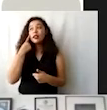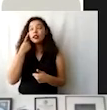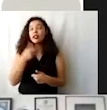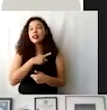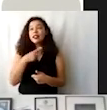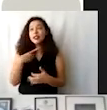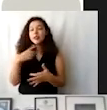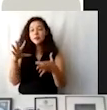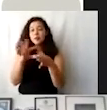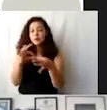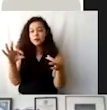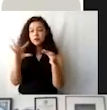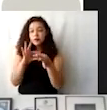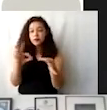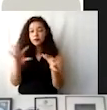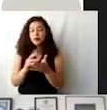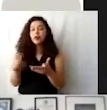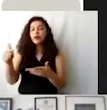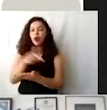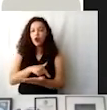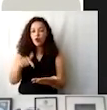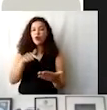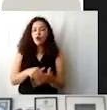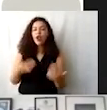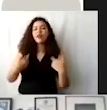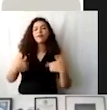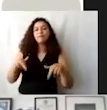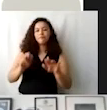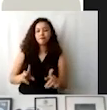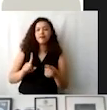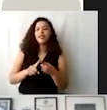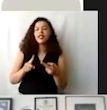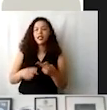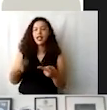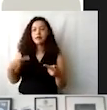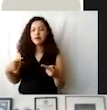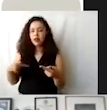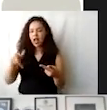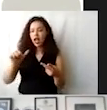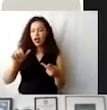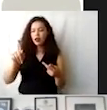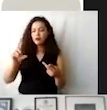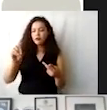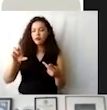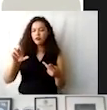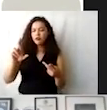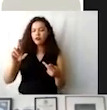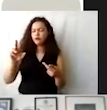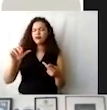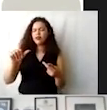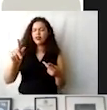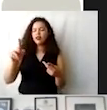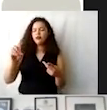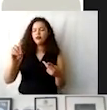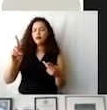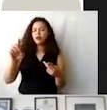todos los pormenores del domicilio, quién lo representa, el apoderado, y ya su trámite o lo que están pidiendo,